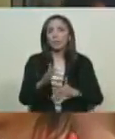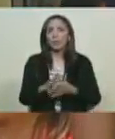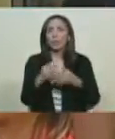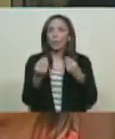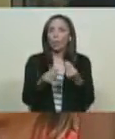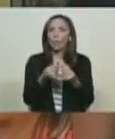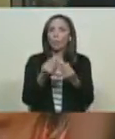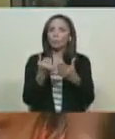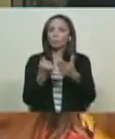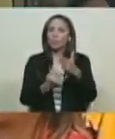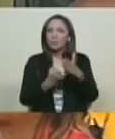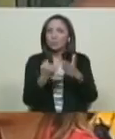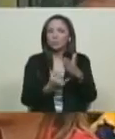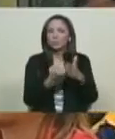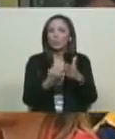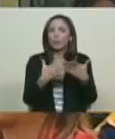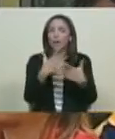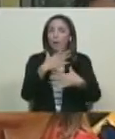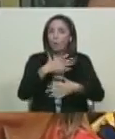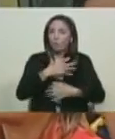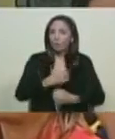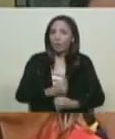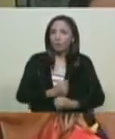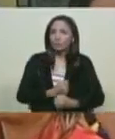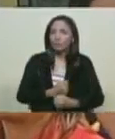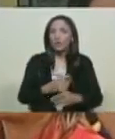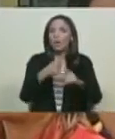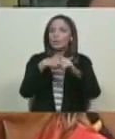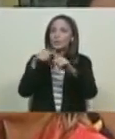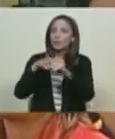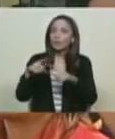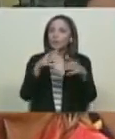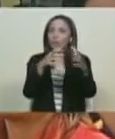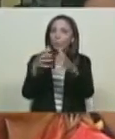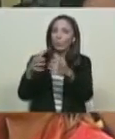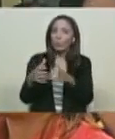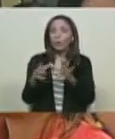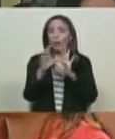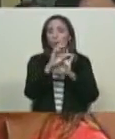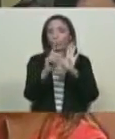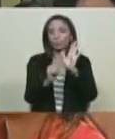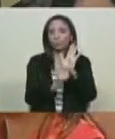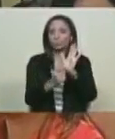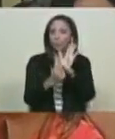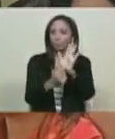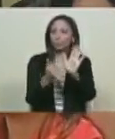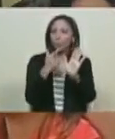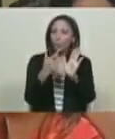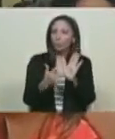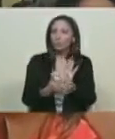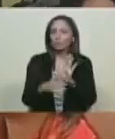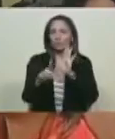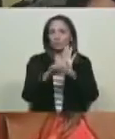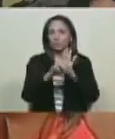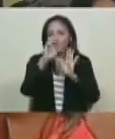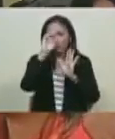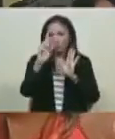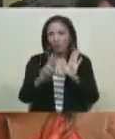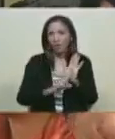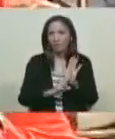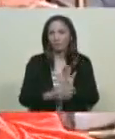mantenerse firmemente aferrado a lo establecido en nuestra sagrada Constitución de la República Bolivariana de Venezuela.